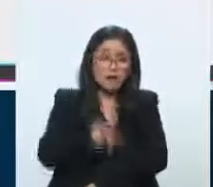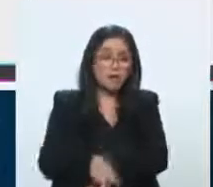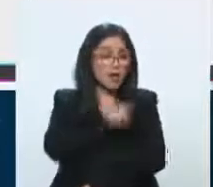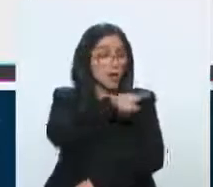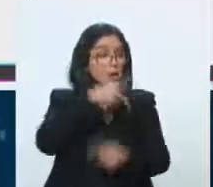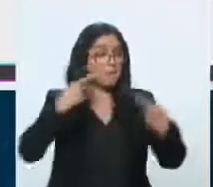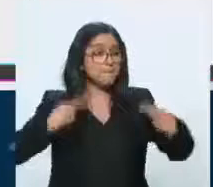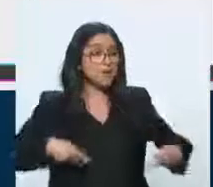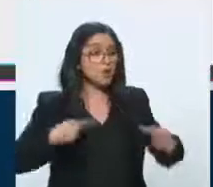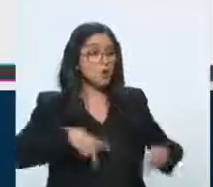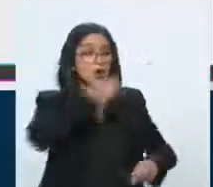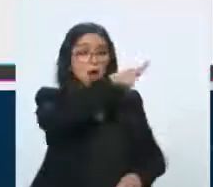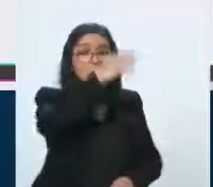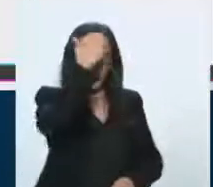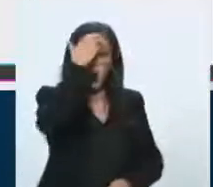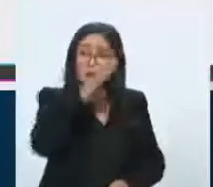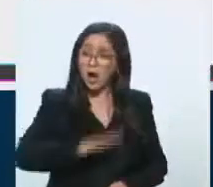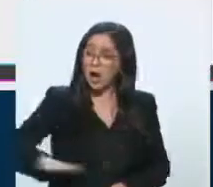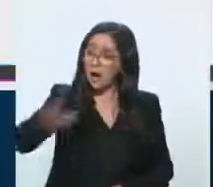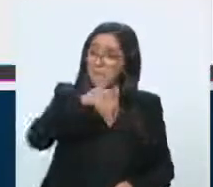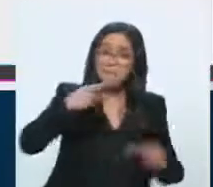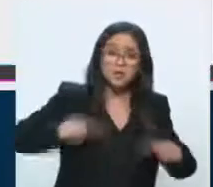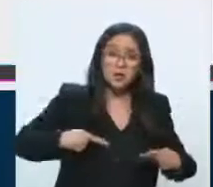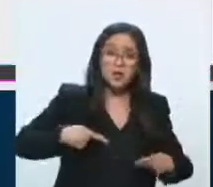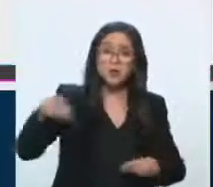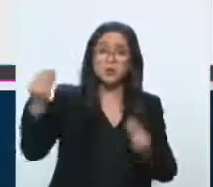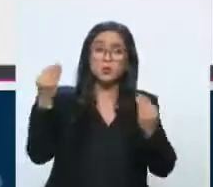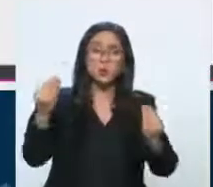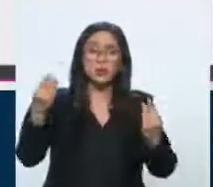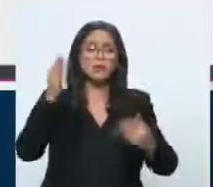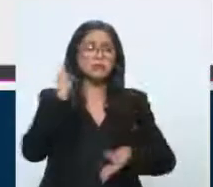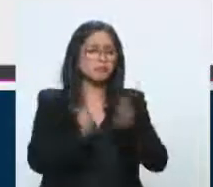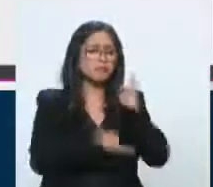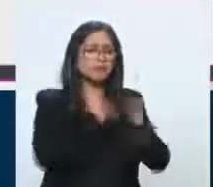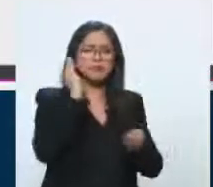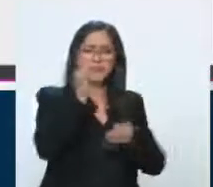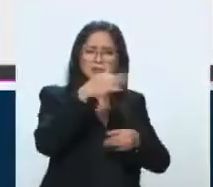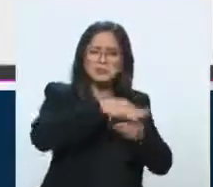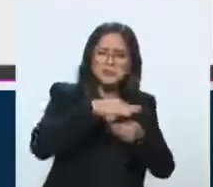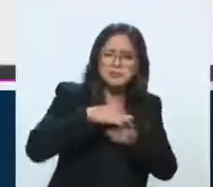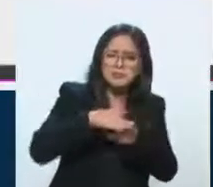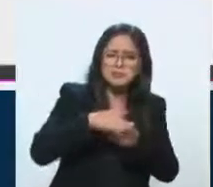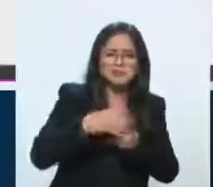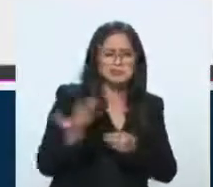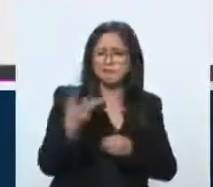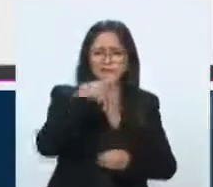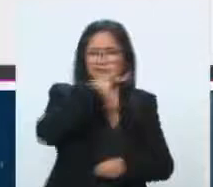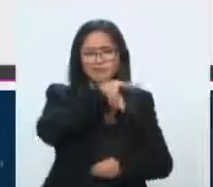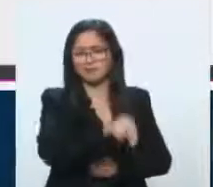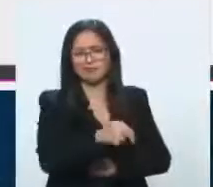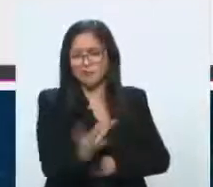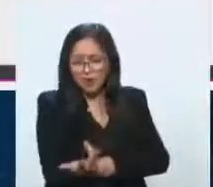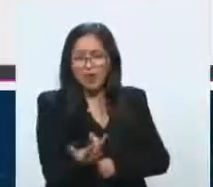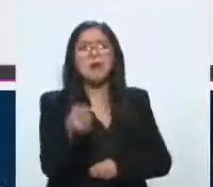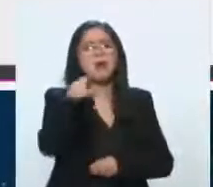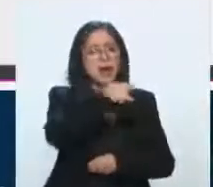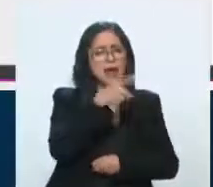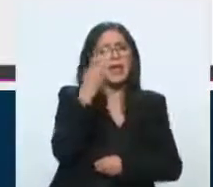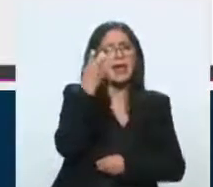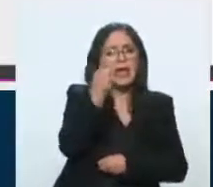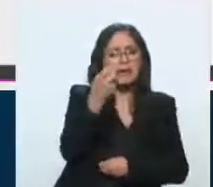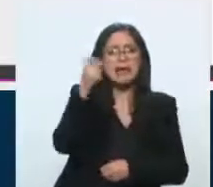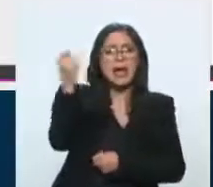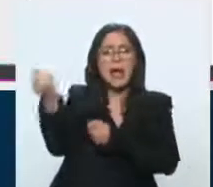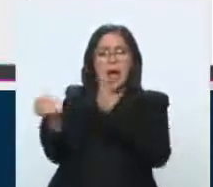más conocido sea el más votado, pero ciertamente pues es parte de lo que